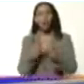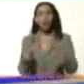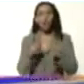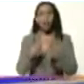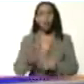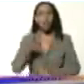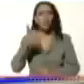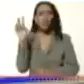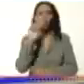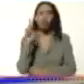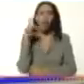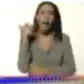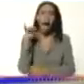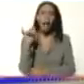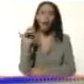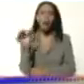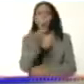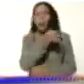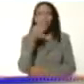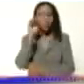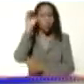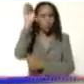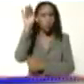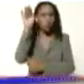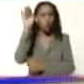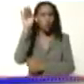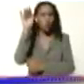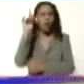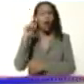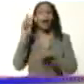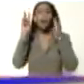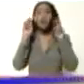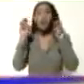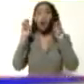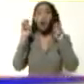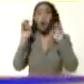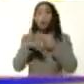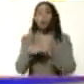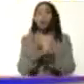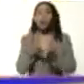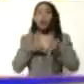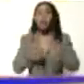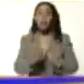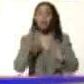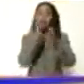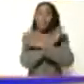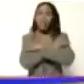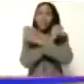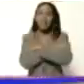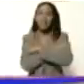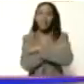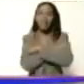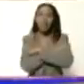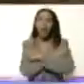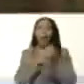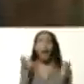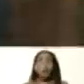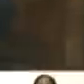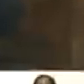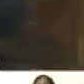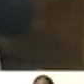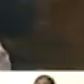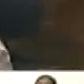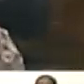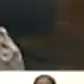tienen una gran perspectiva en el nuevo mundo que ha nacido felicitaciones a la comisión de alto